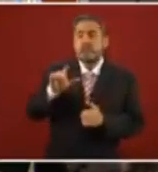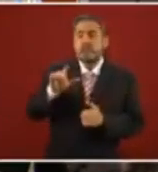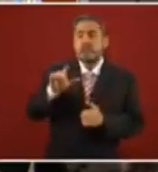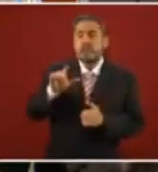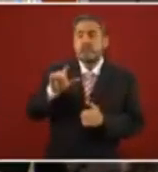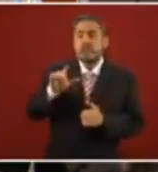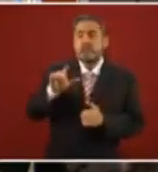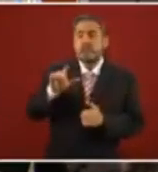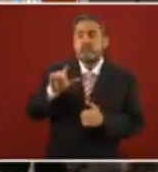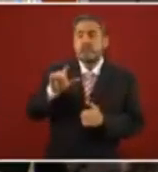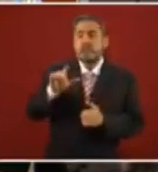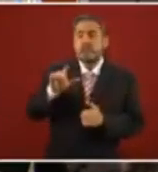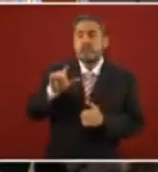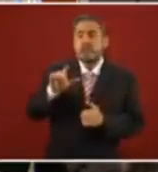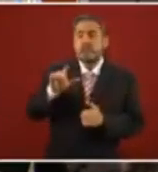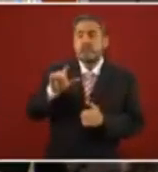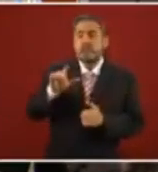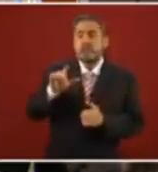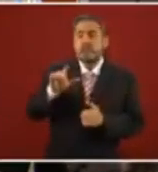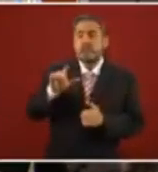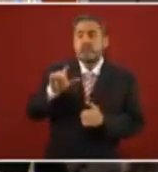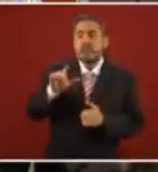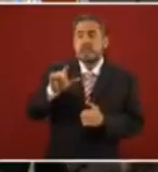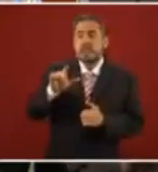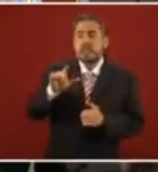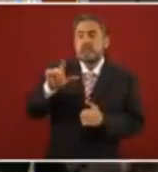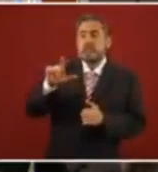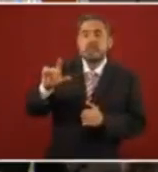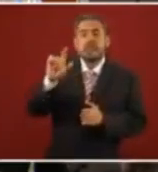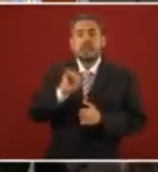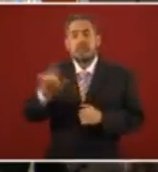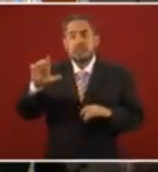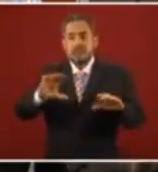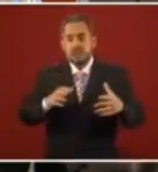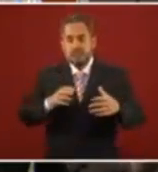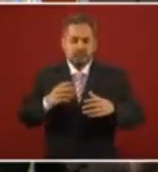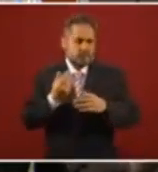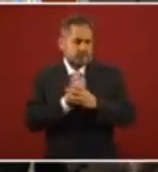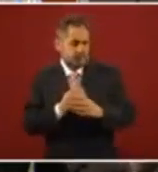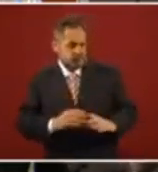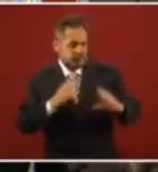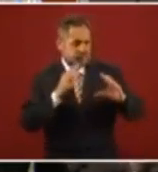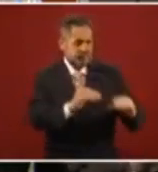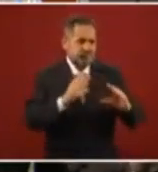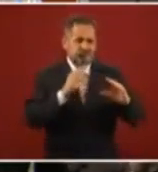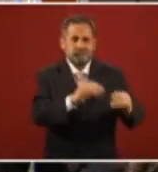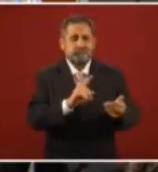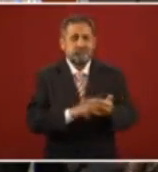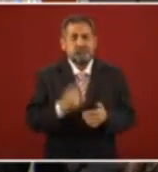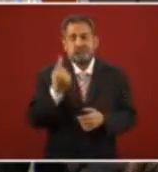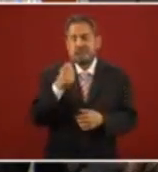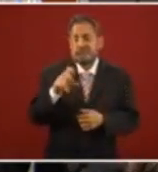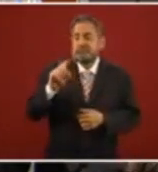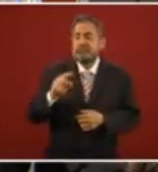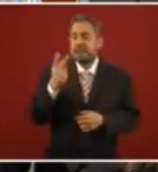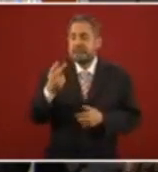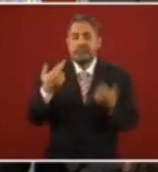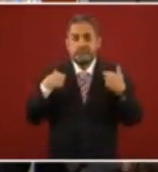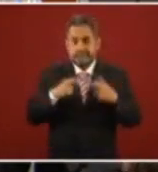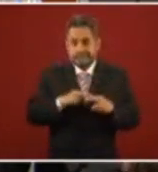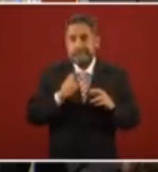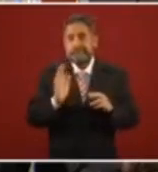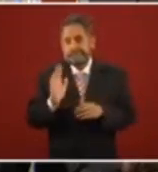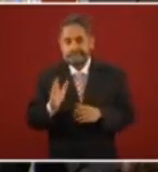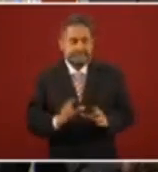capacitar 132 docentes de estas